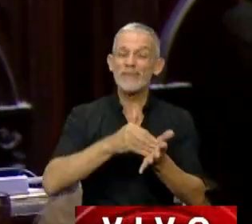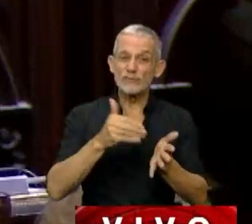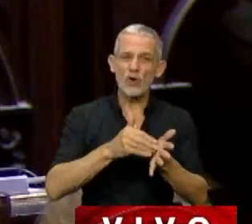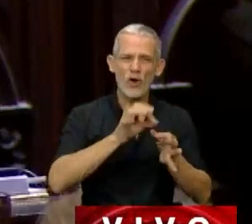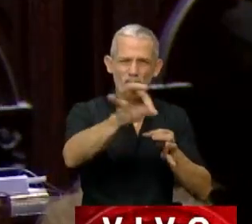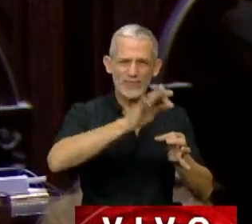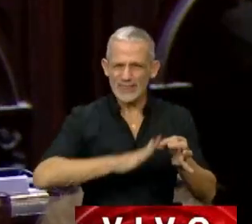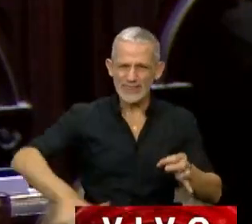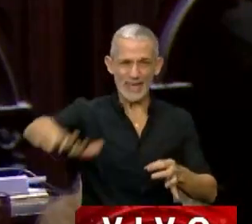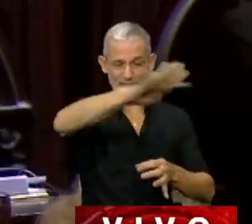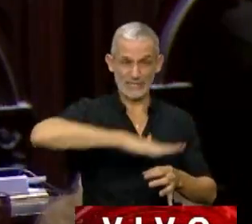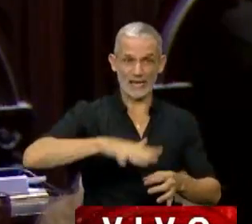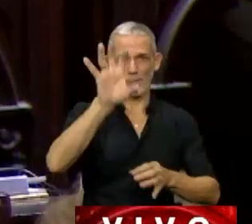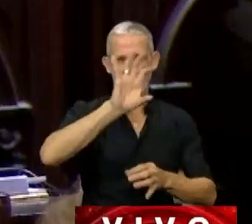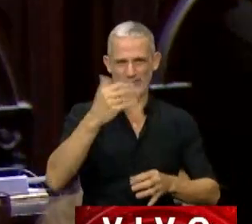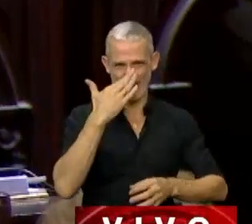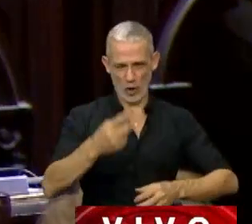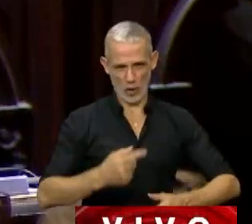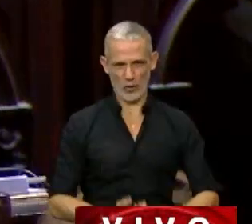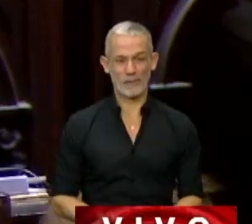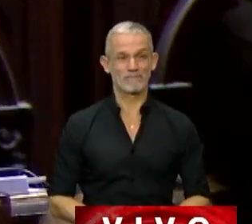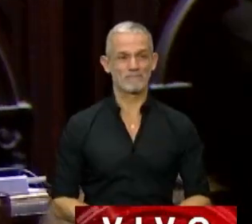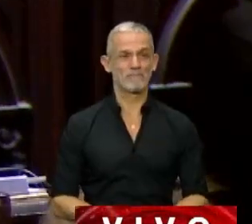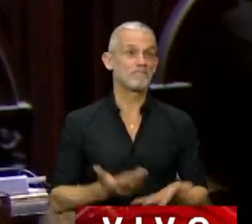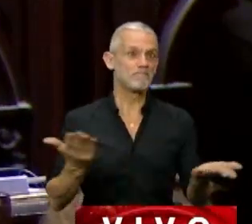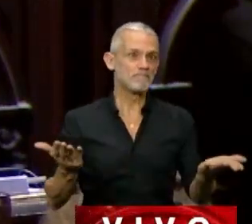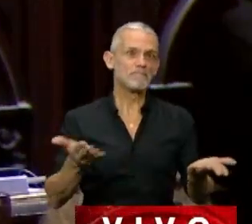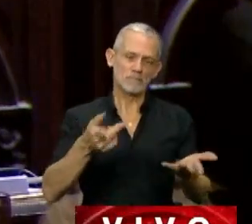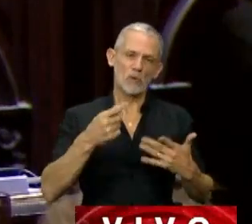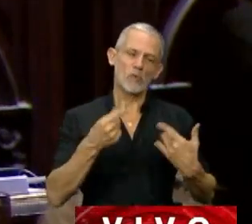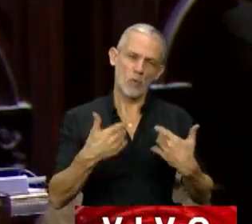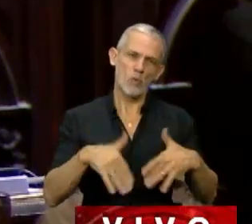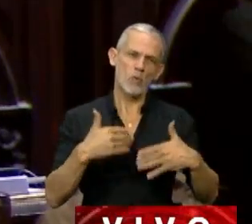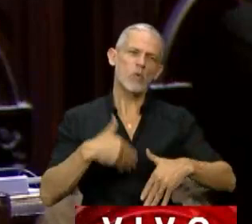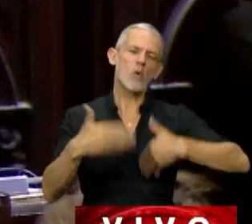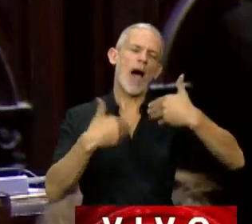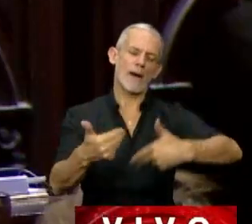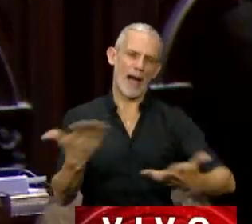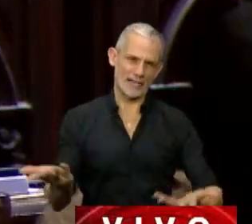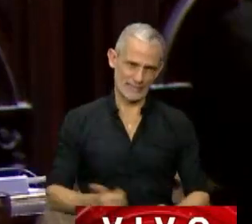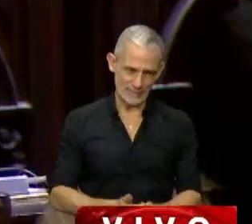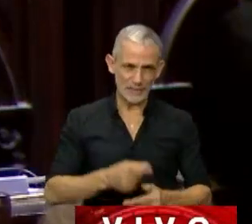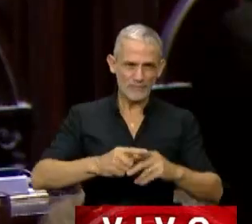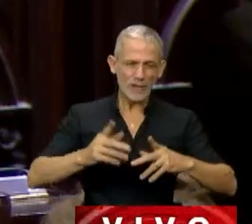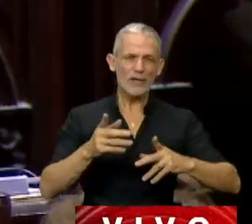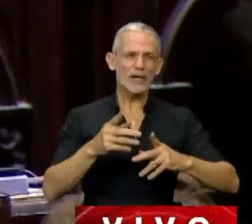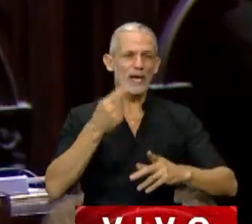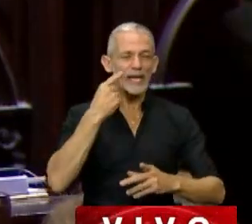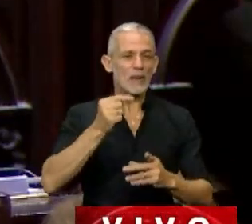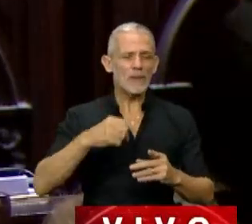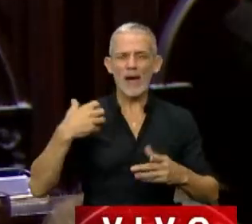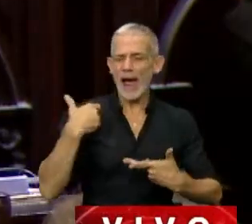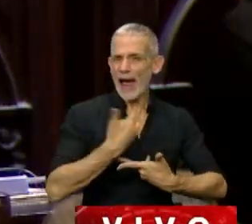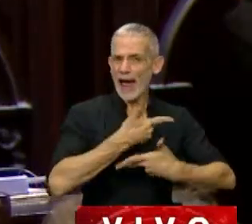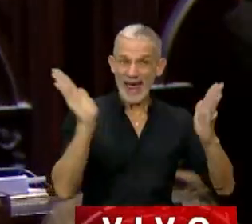de hectáreas en nuestra provincia. Y claramente es un gran paso, lo es desde una perspectiva global,